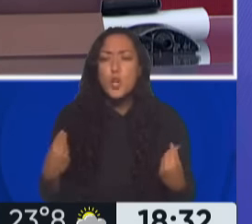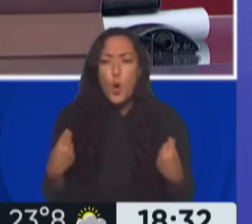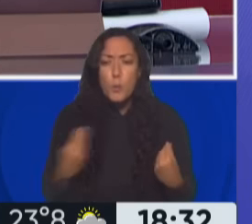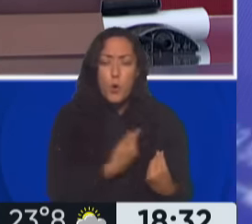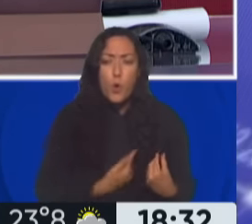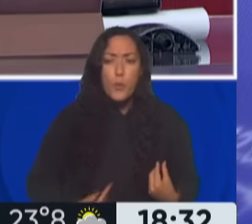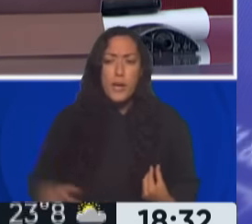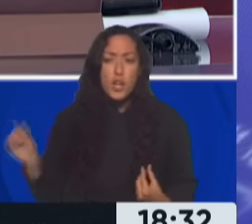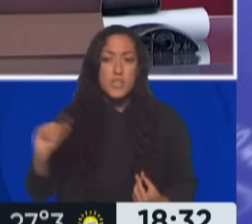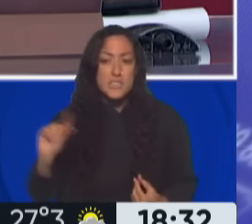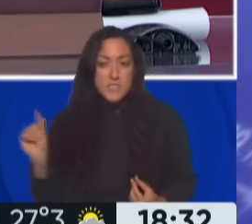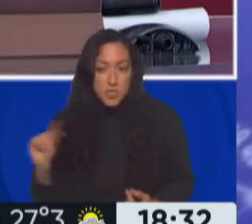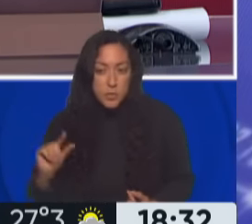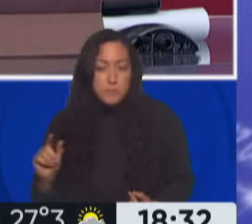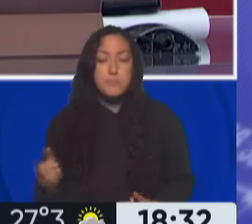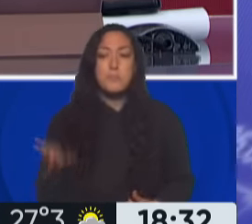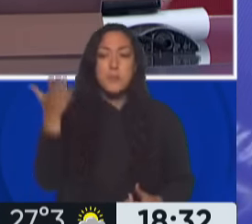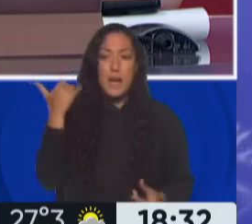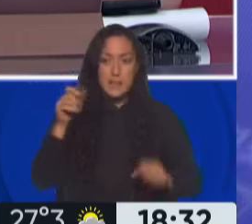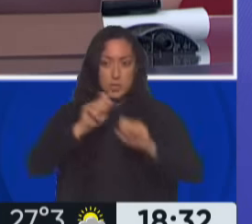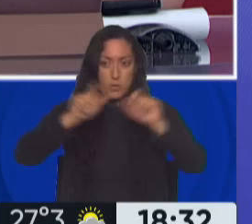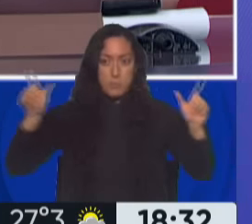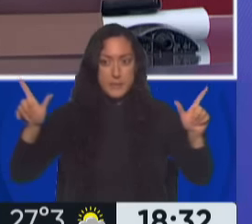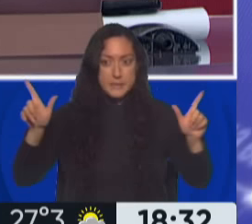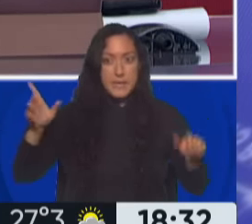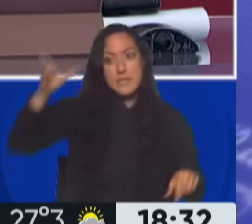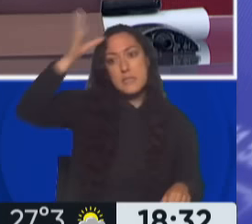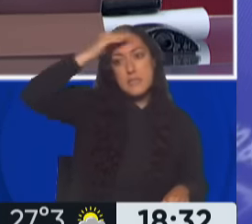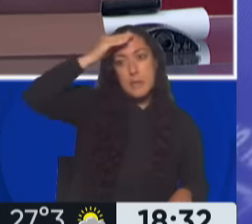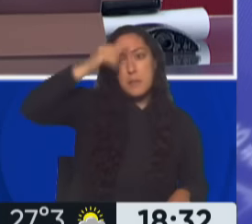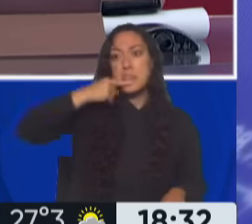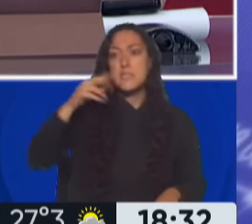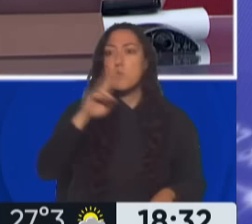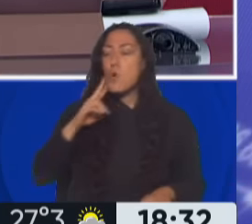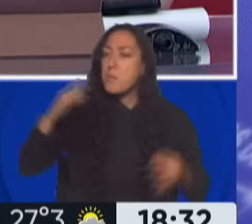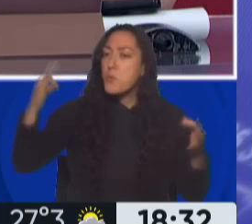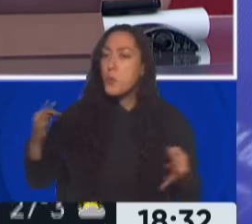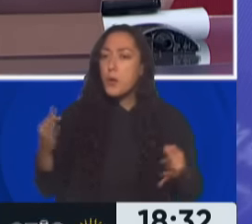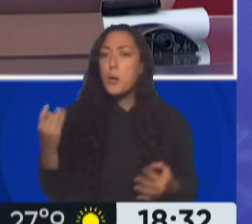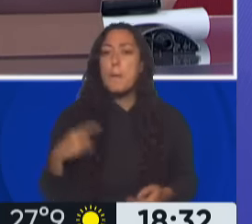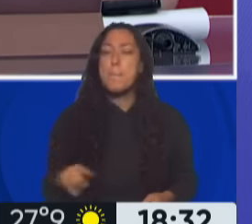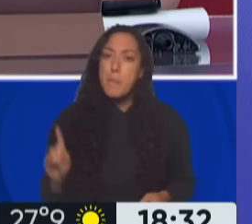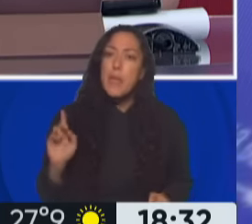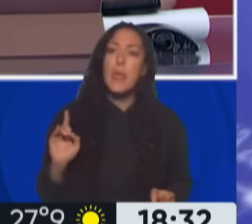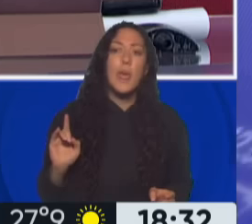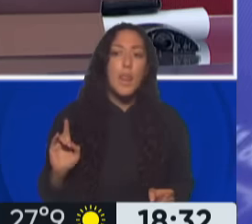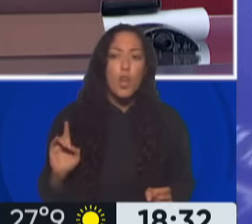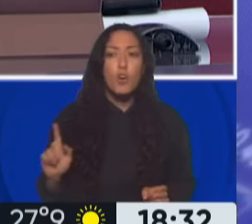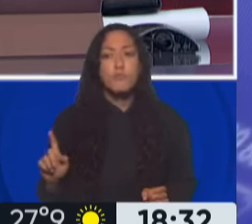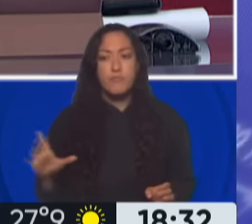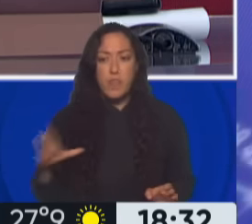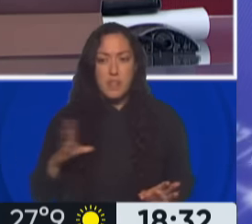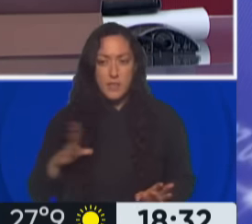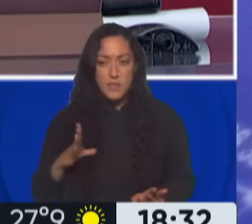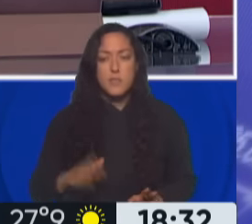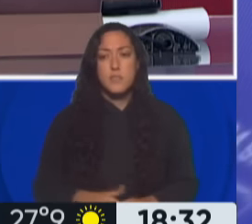de transición, y en un comienzo sorprendió que Trump dijo, es una gran mujer, pero todavía no hay que ir a otro lado, y bueno, lo que se conoció